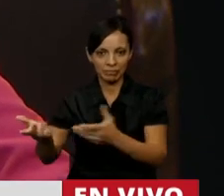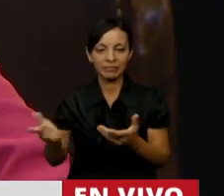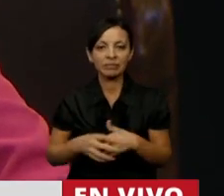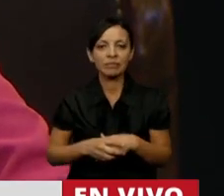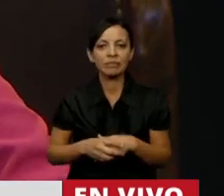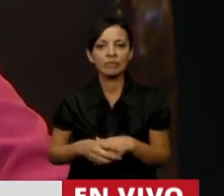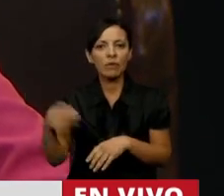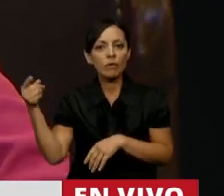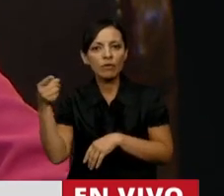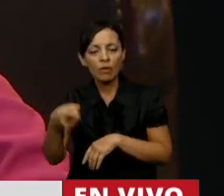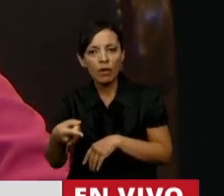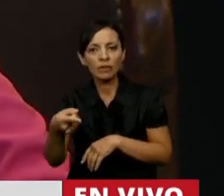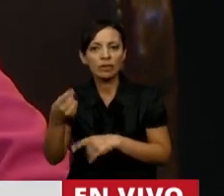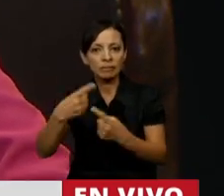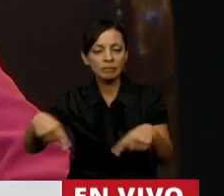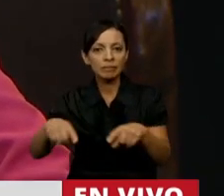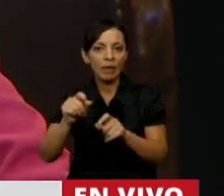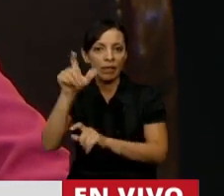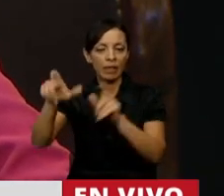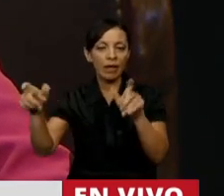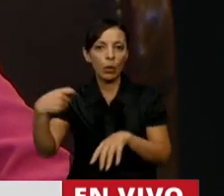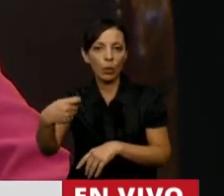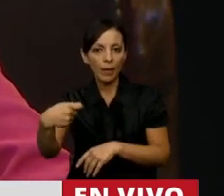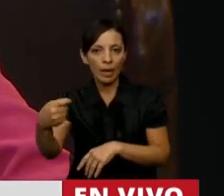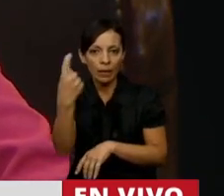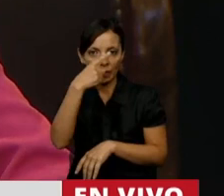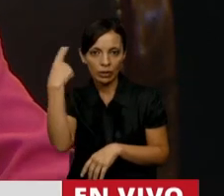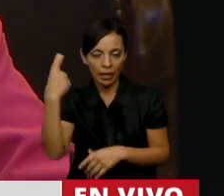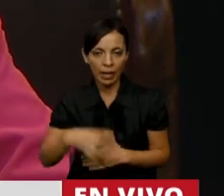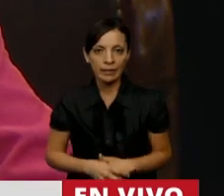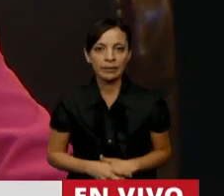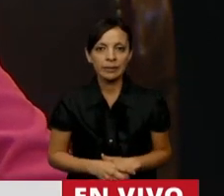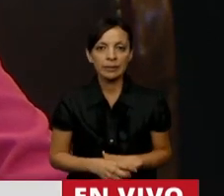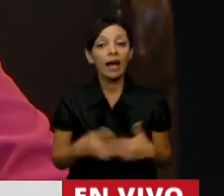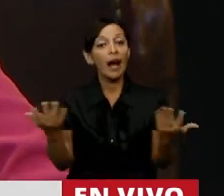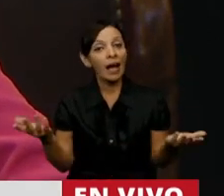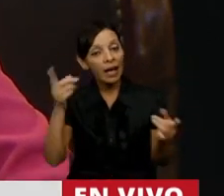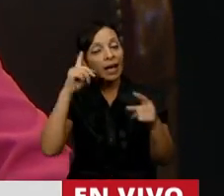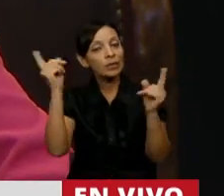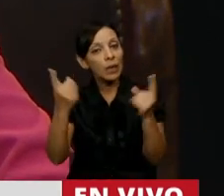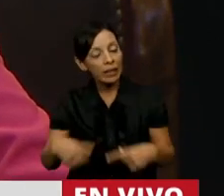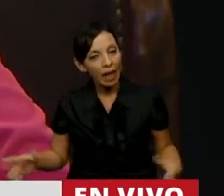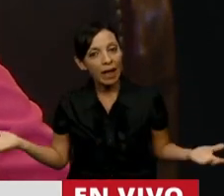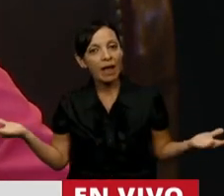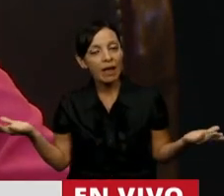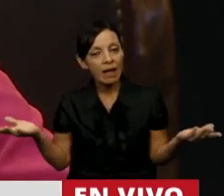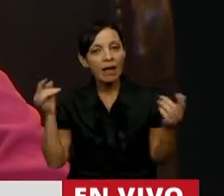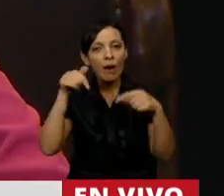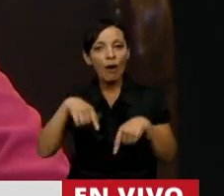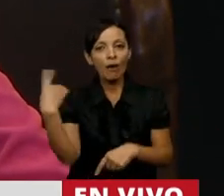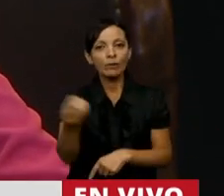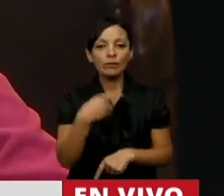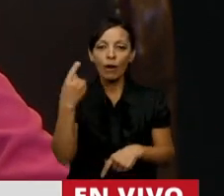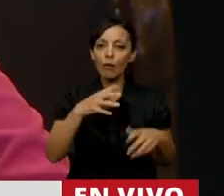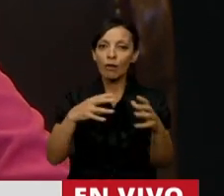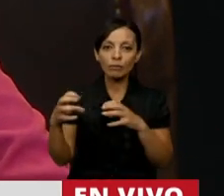contra y en perjuicio de los intereses de nuestros jubilados nacionales. Qué coincidencia, señor presidente, que hoy estemos